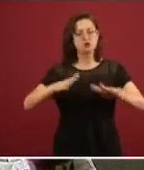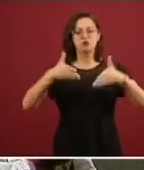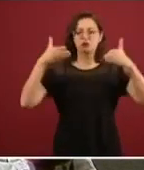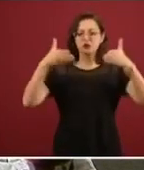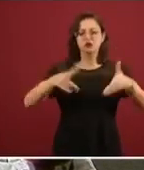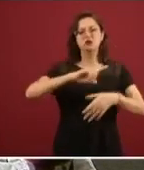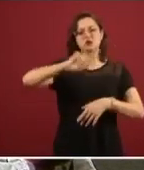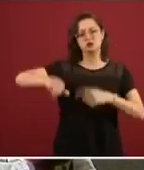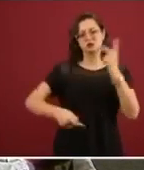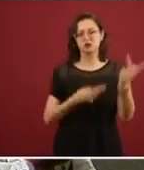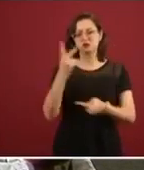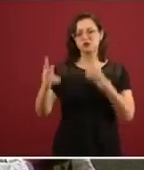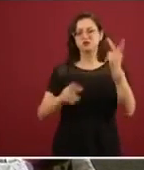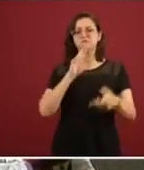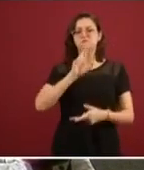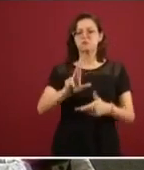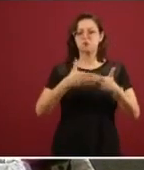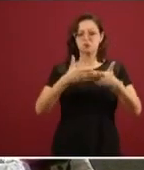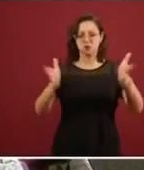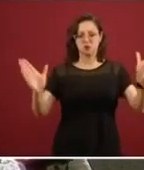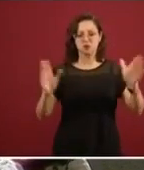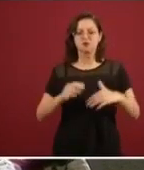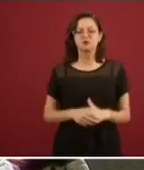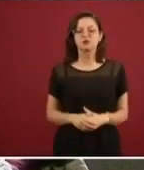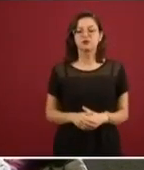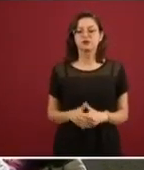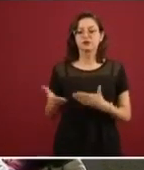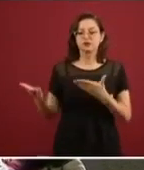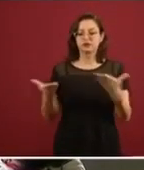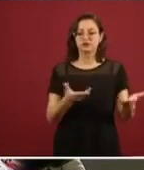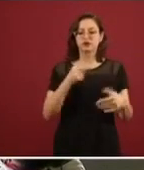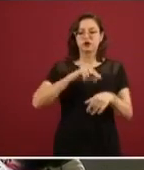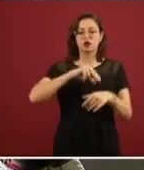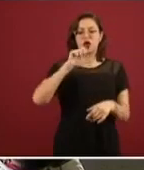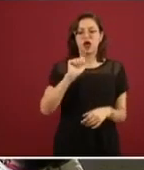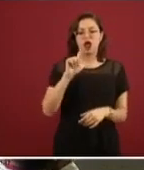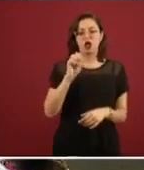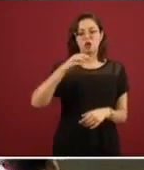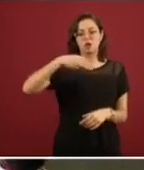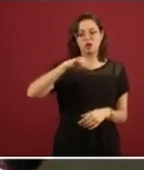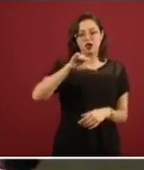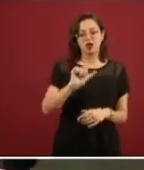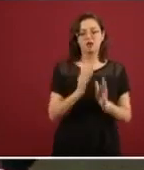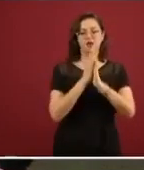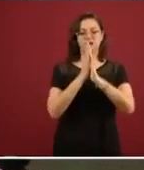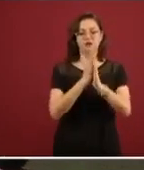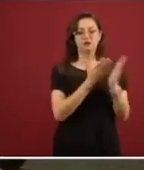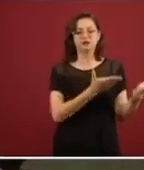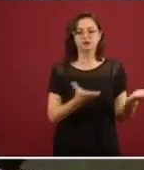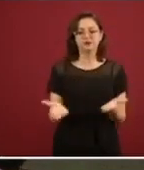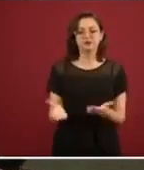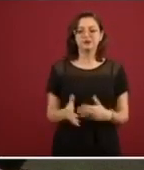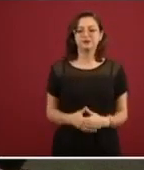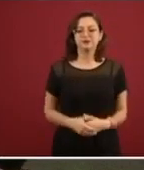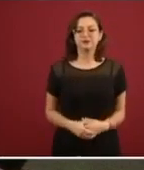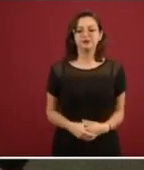preguntas y respuestas. Le pido al doctor Alomía si nos conduce por el informe. Con su permiso.